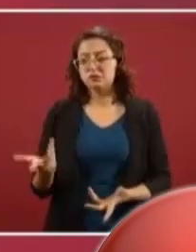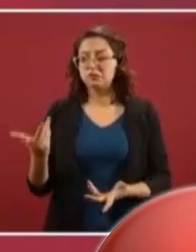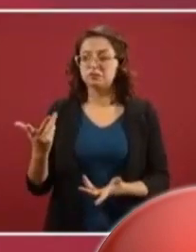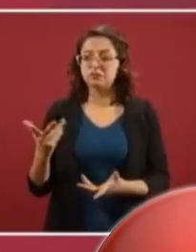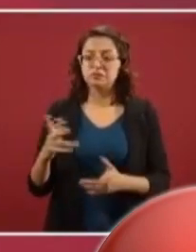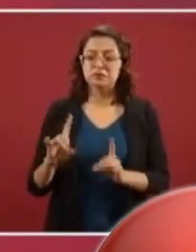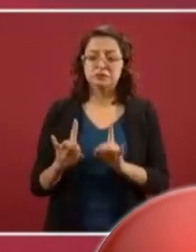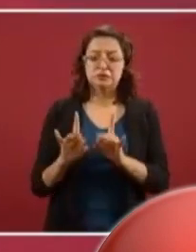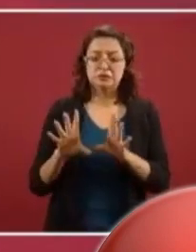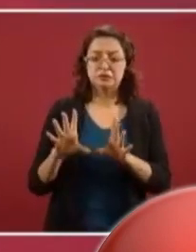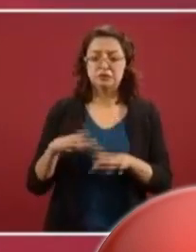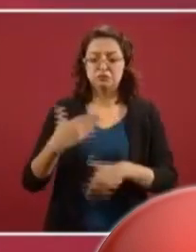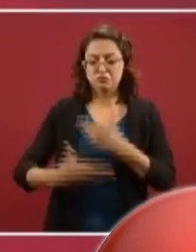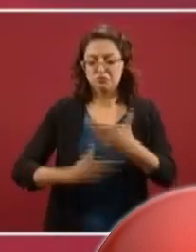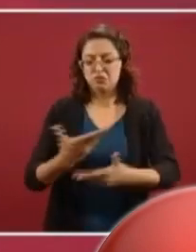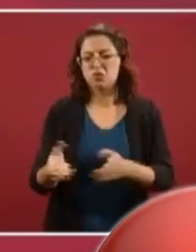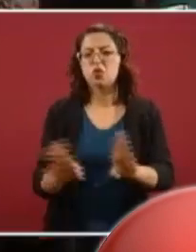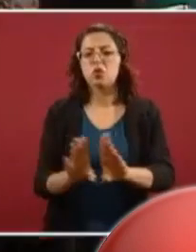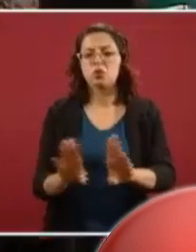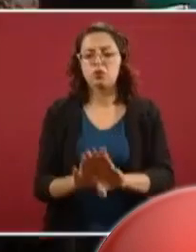sobre cómo vamos muy bien